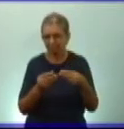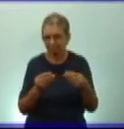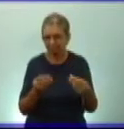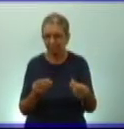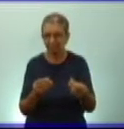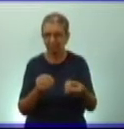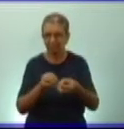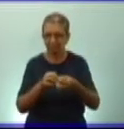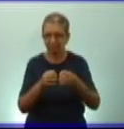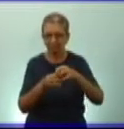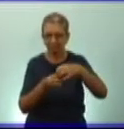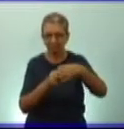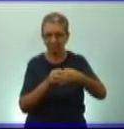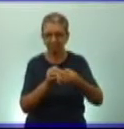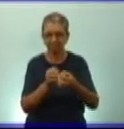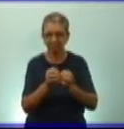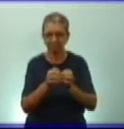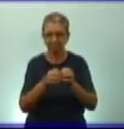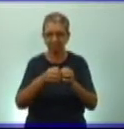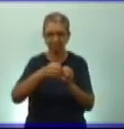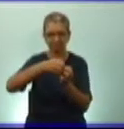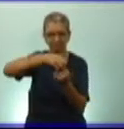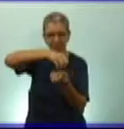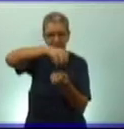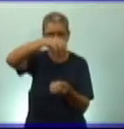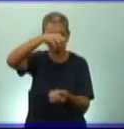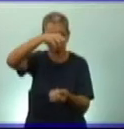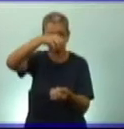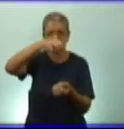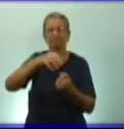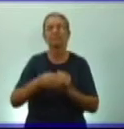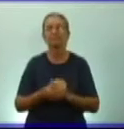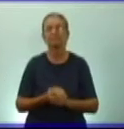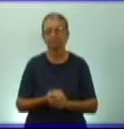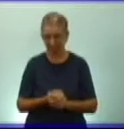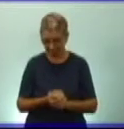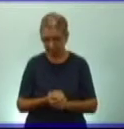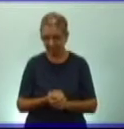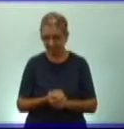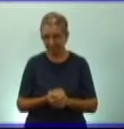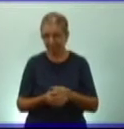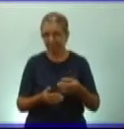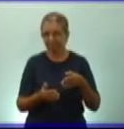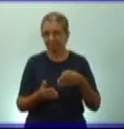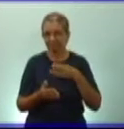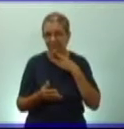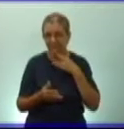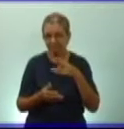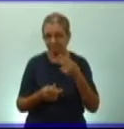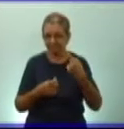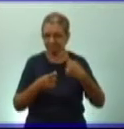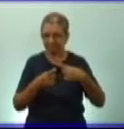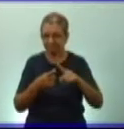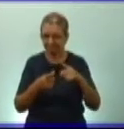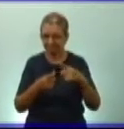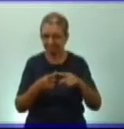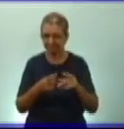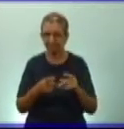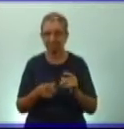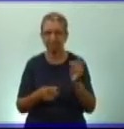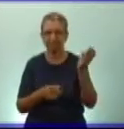dice que es enlace covalente polar. Pasemos entonces a ver la respuesta de los otros